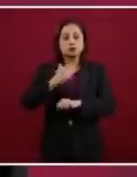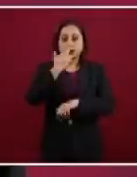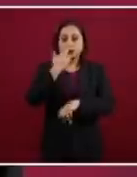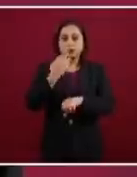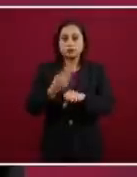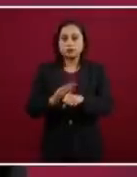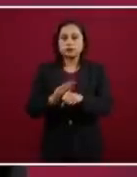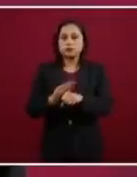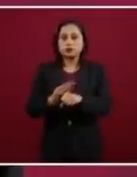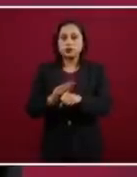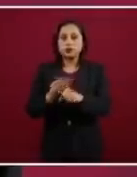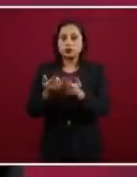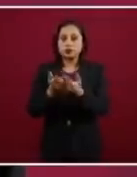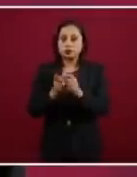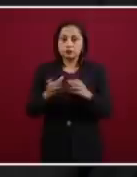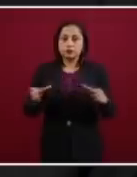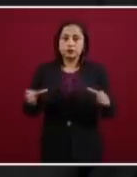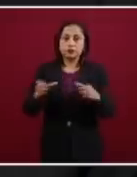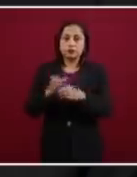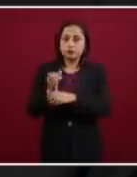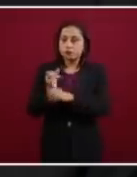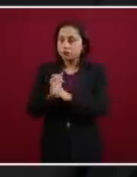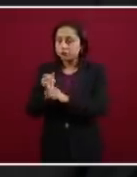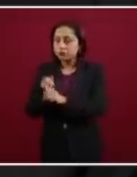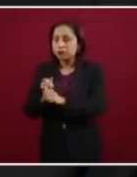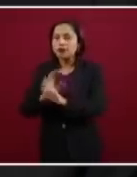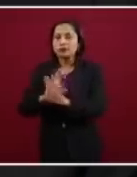ya se dio el nombre del responsable